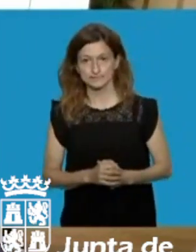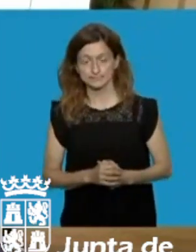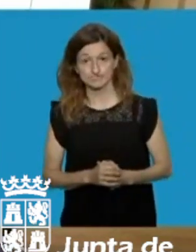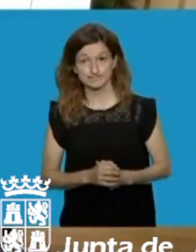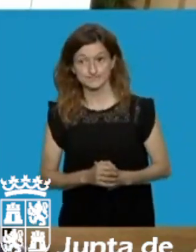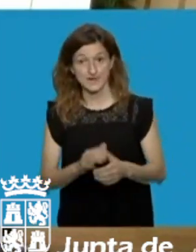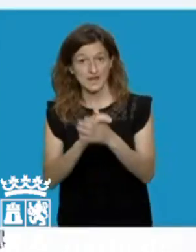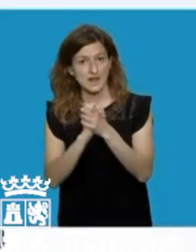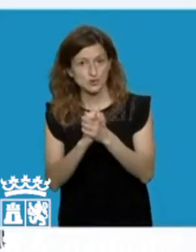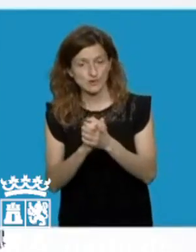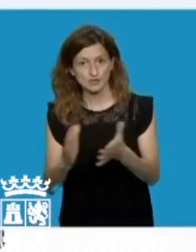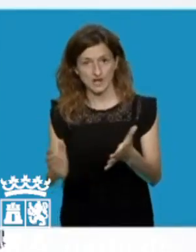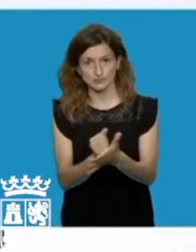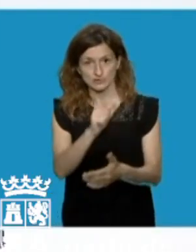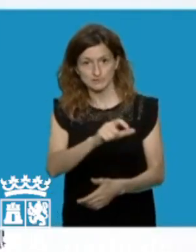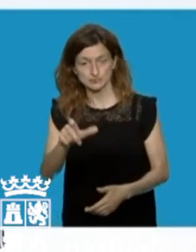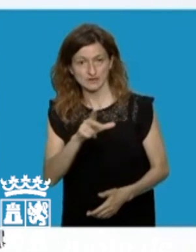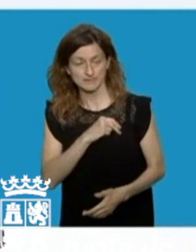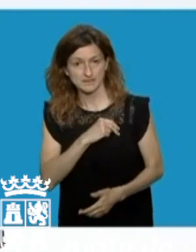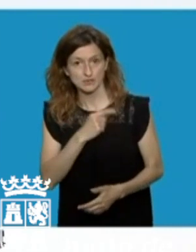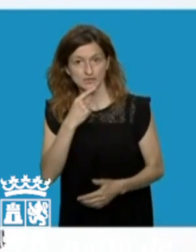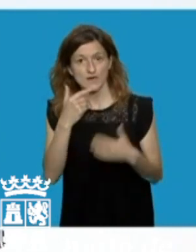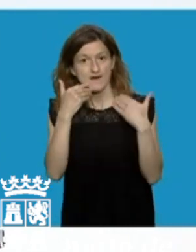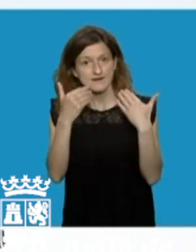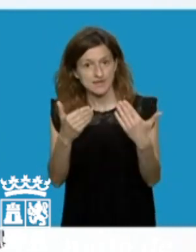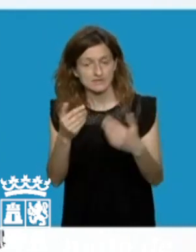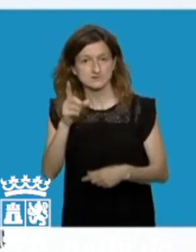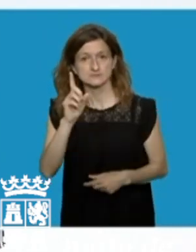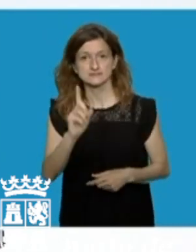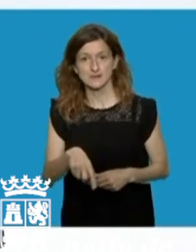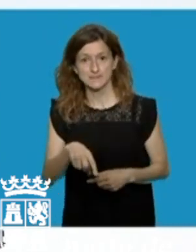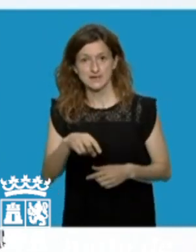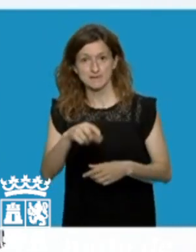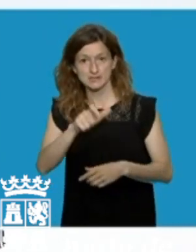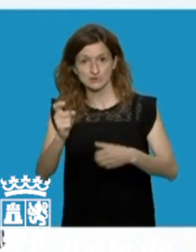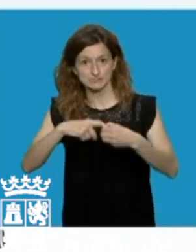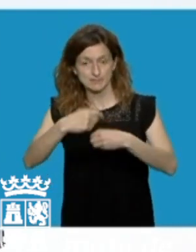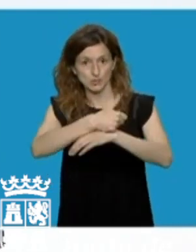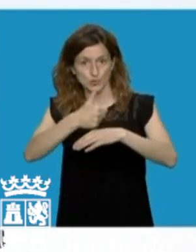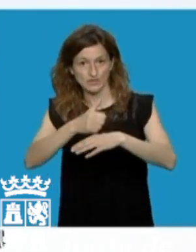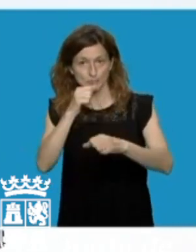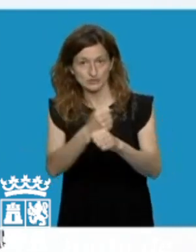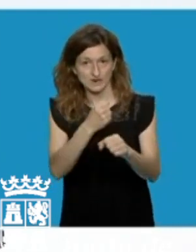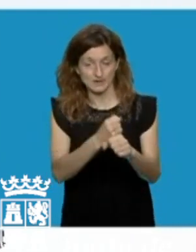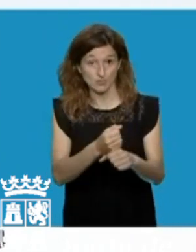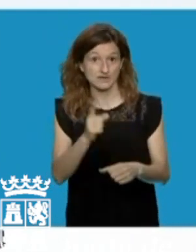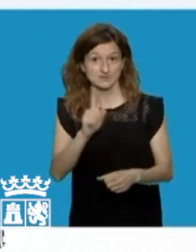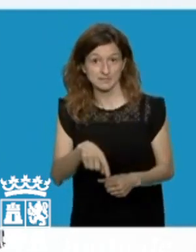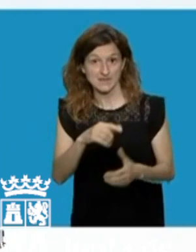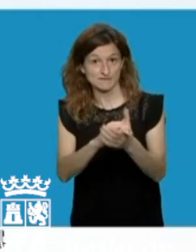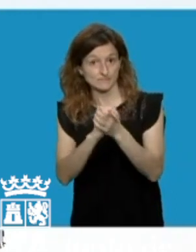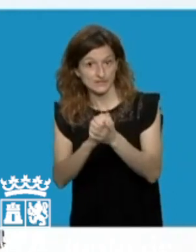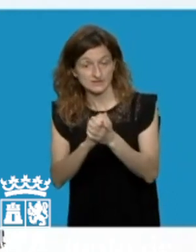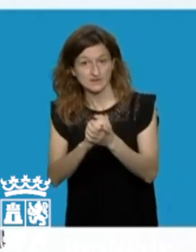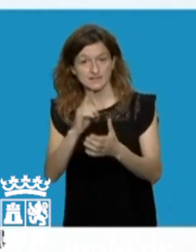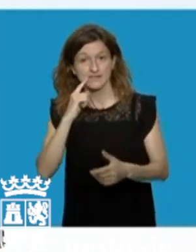Enhorabuena a todos los premiados y muchas gracias, por supuesto, también a los miembros del jurado por su labor. Y, por supuesto, también felicitar